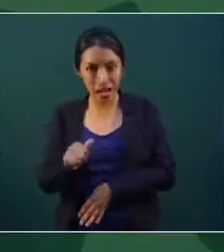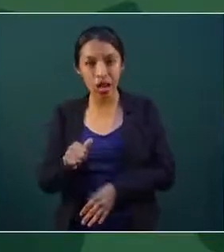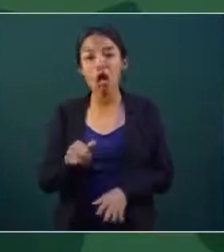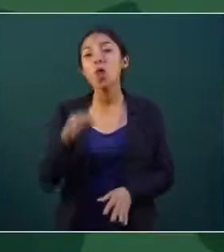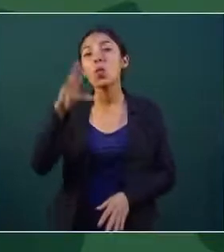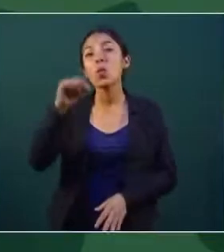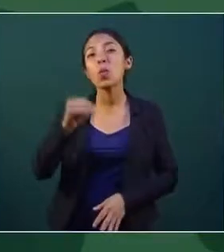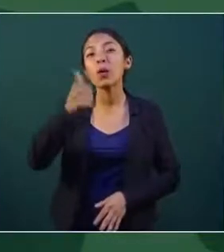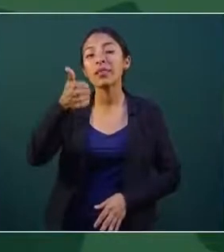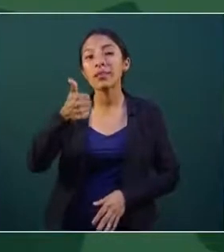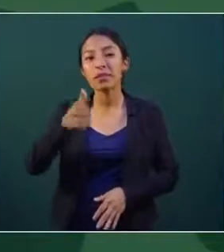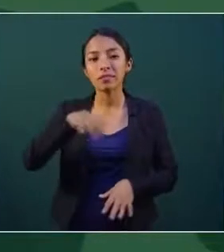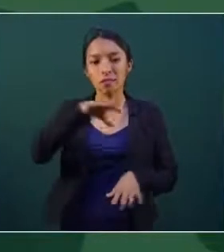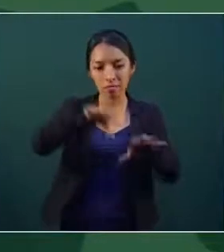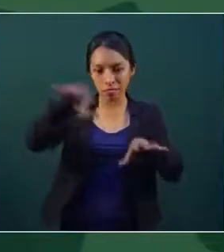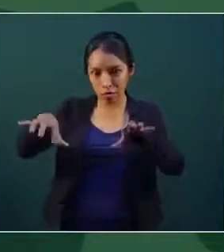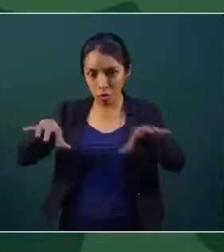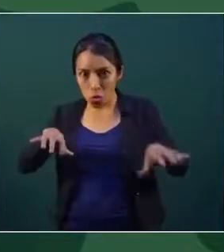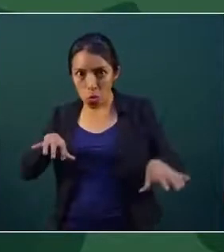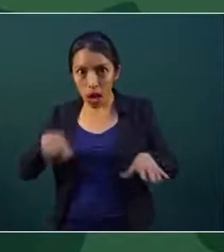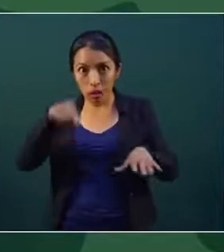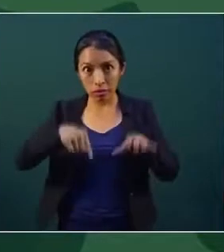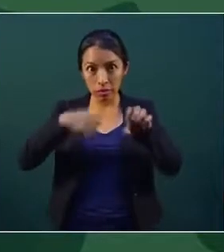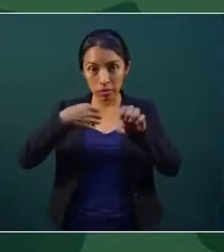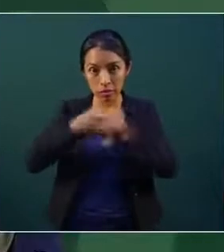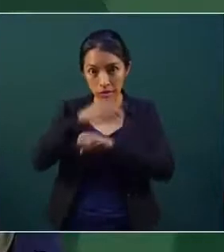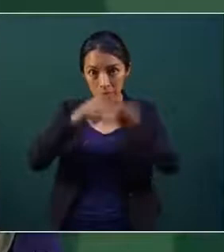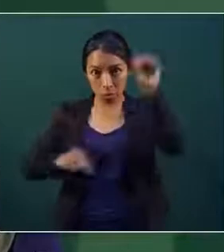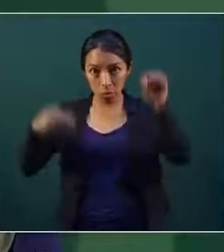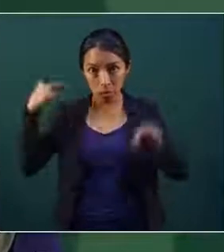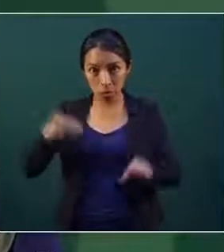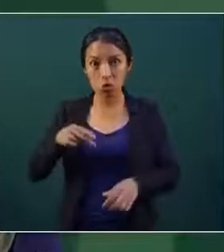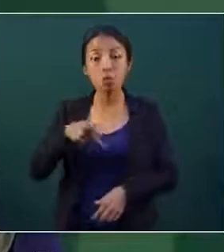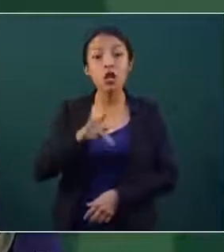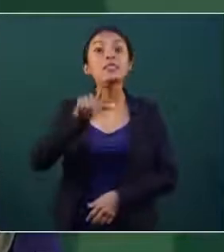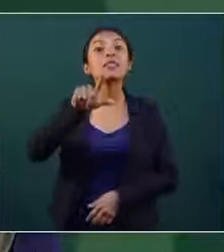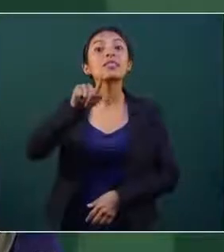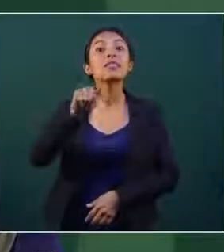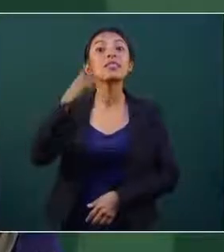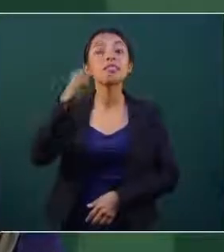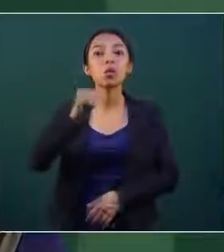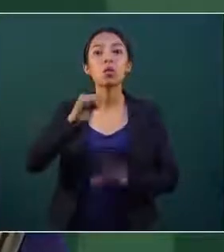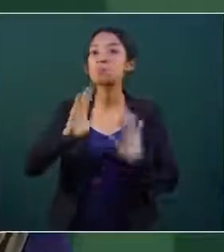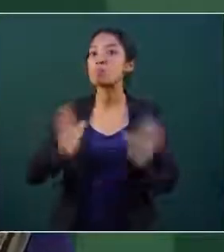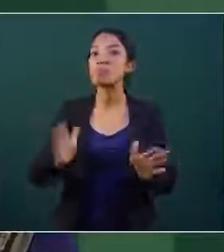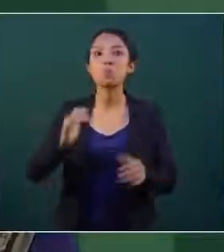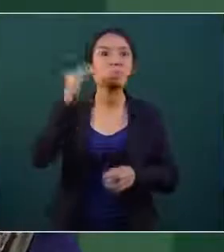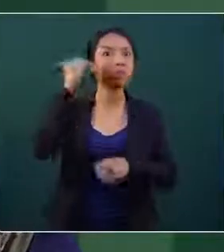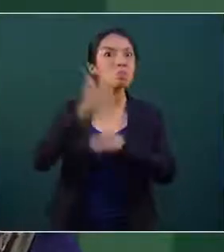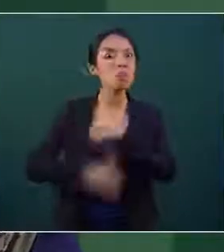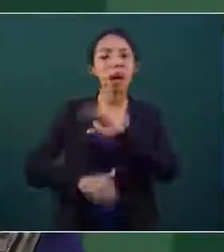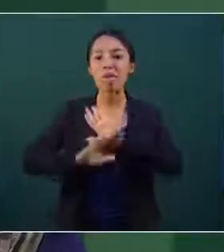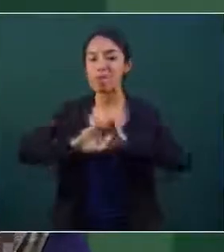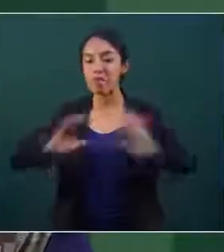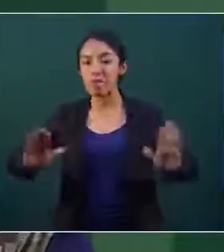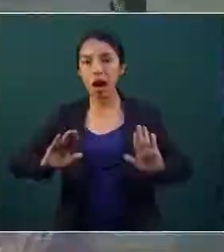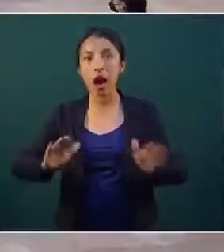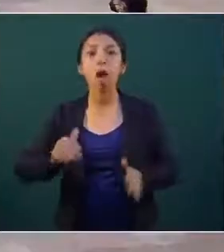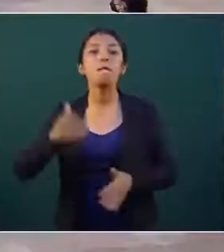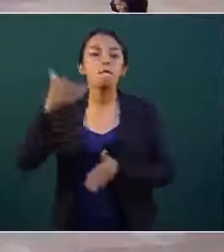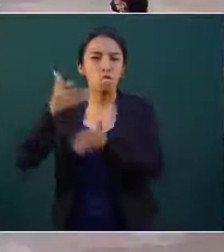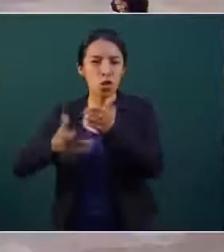sucursales programadas para el Estado, 79 de ellas ya están concluidas y están por concluirse